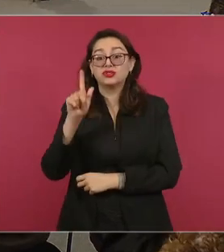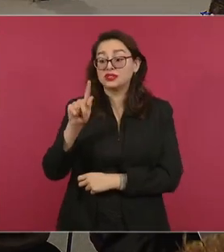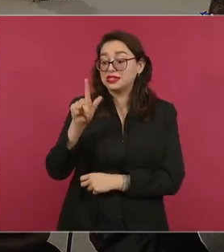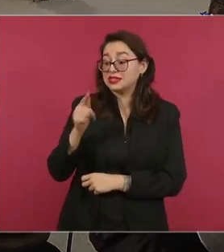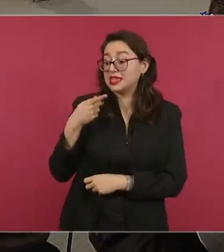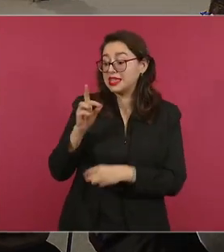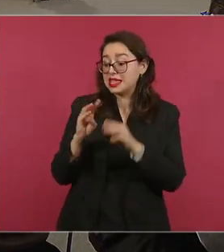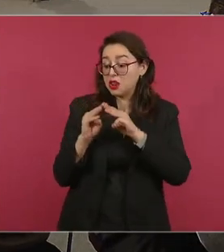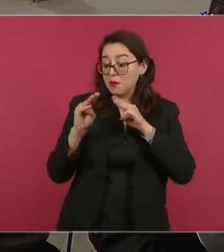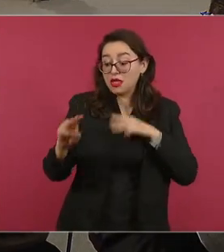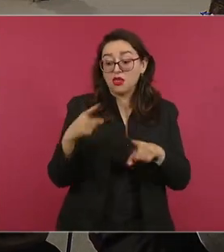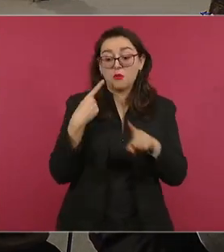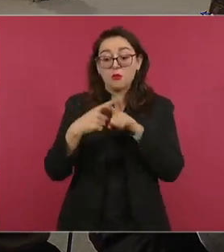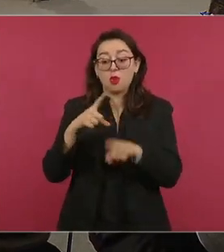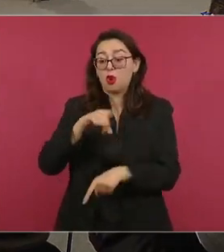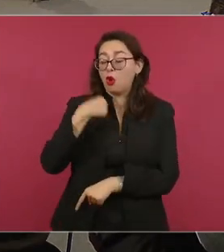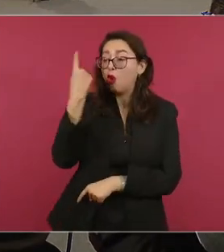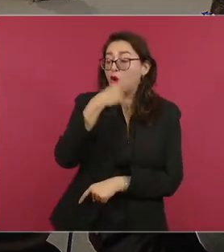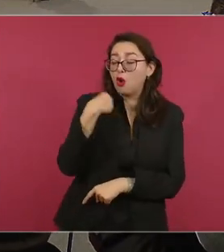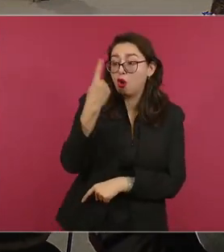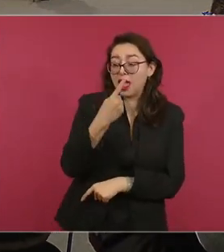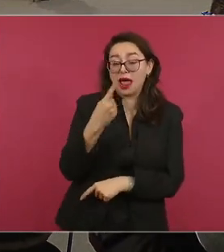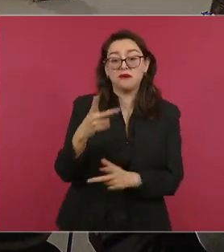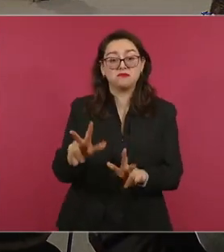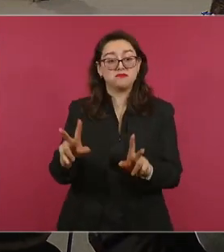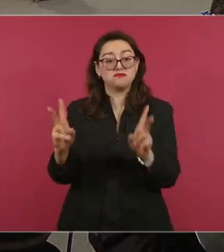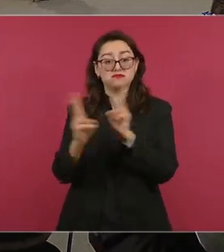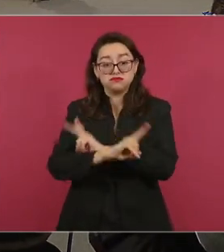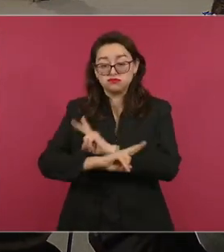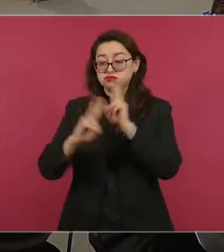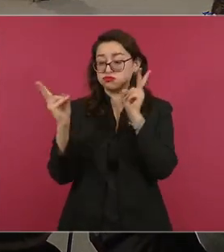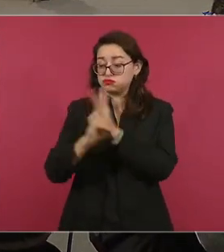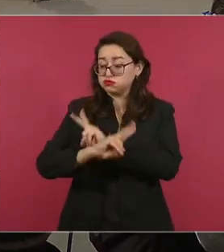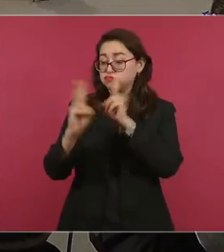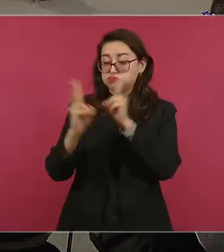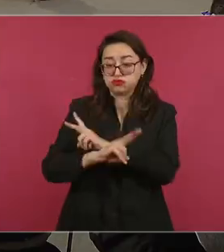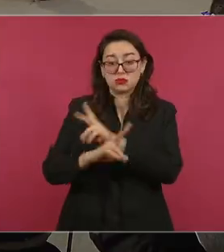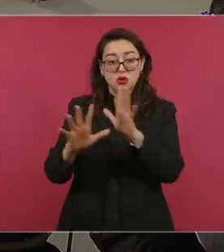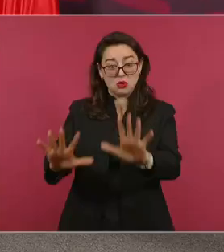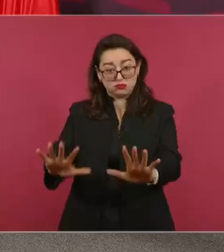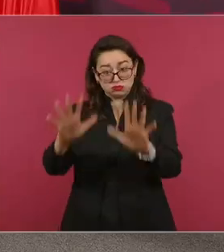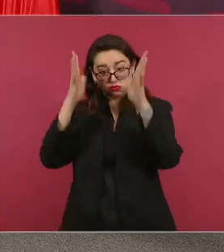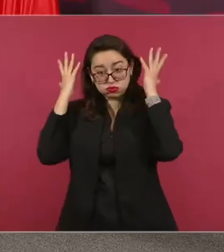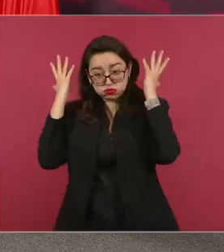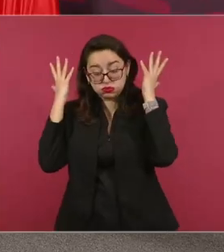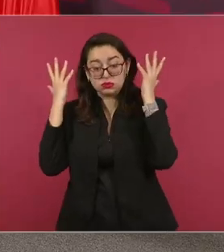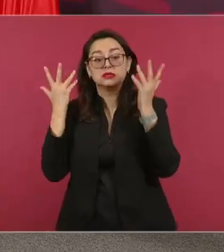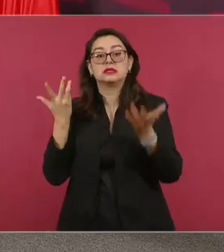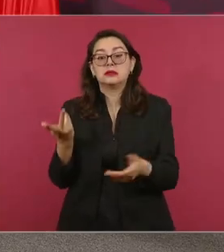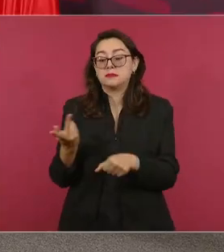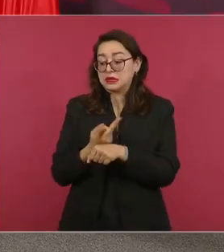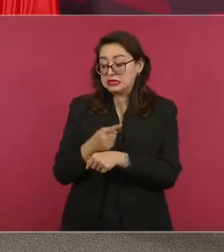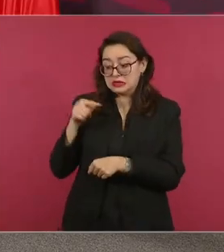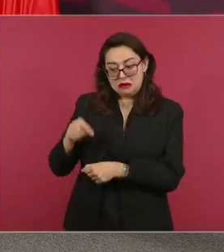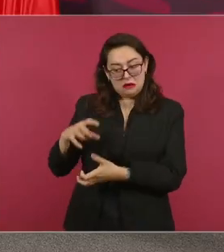270 kilómetros por hora con rachas superiores a esta velocidad. Este fenómeno se desplaza hacia